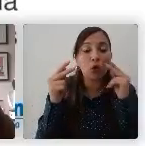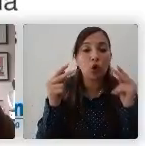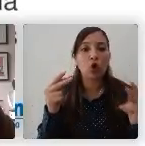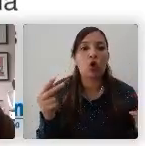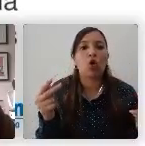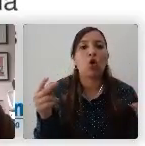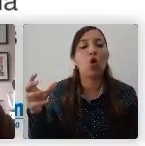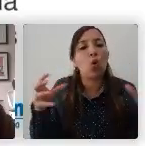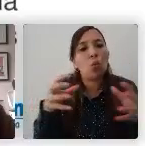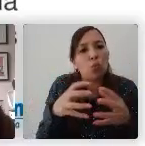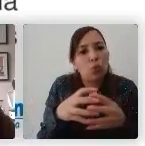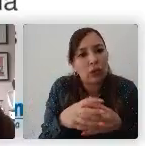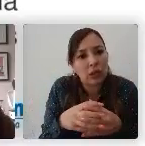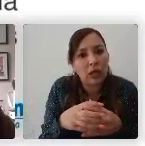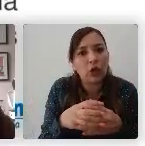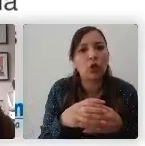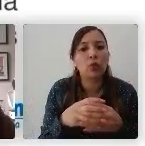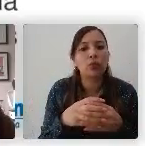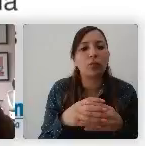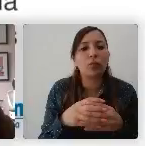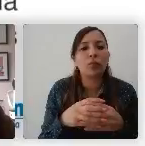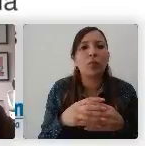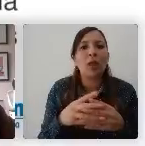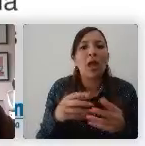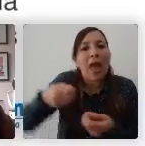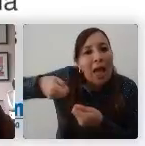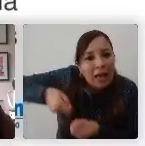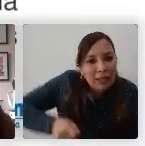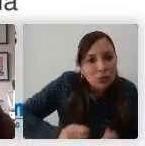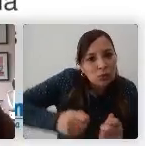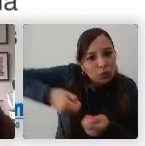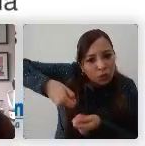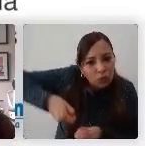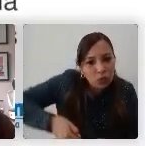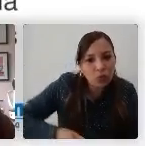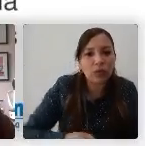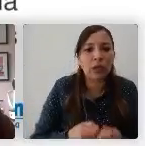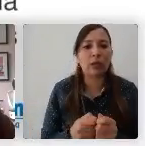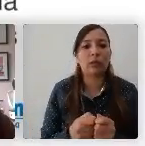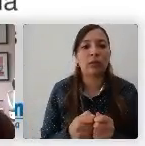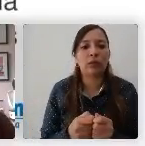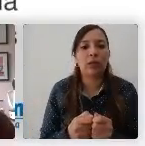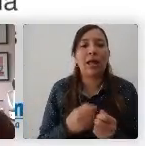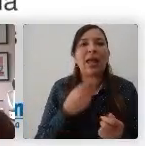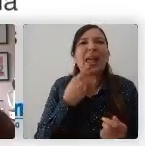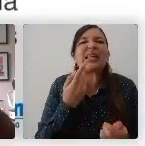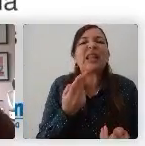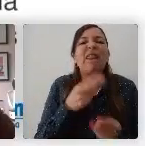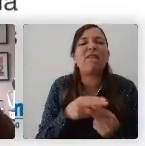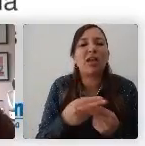asociadas a actividades productivas como por ejemplo la agricultura entonces le estamos dando una nueva fuente de ingresos